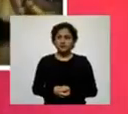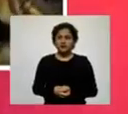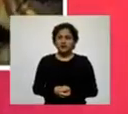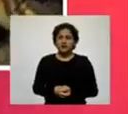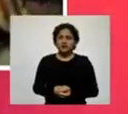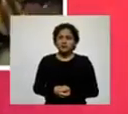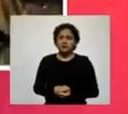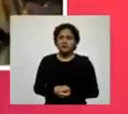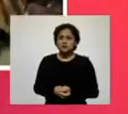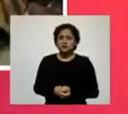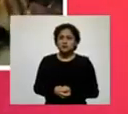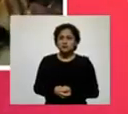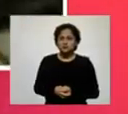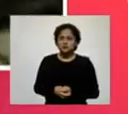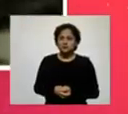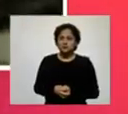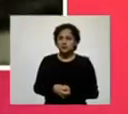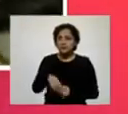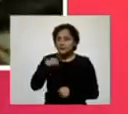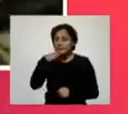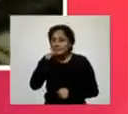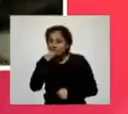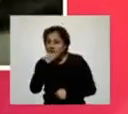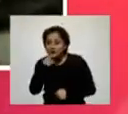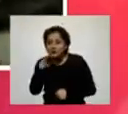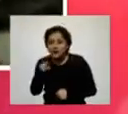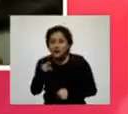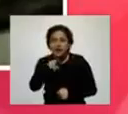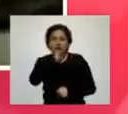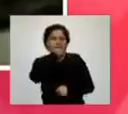¡Maíz! Vaya, vaya. Parece que mi cena